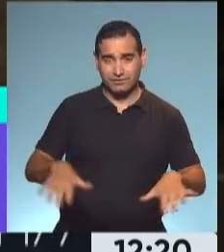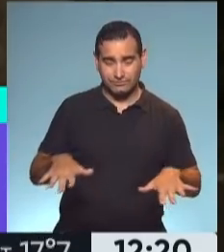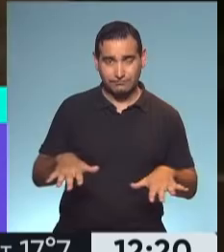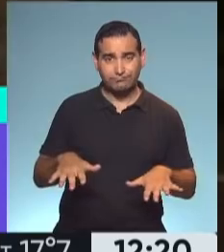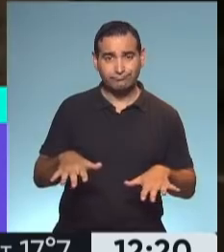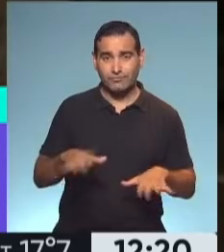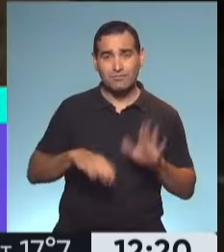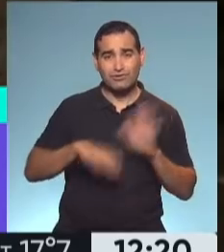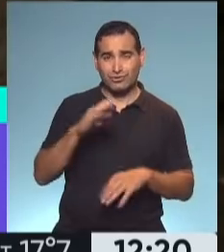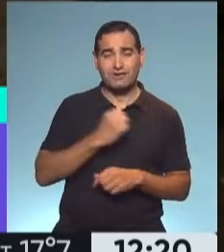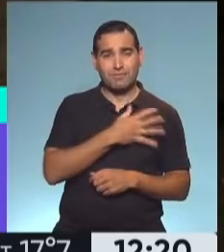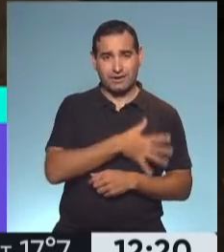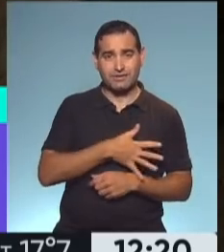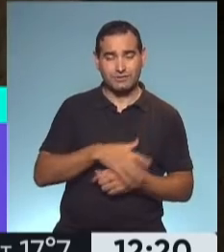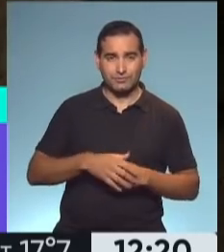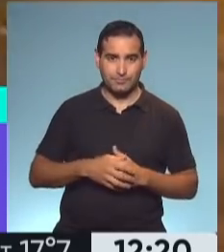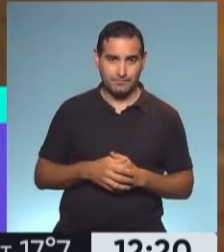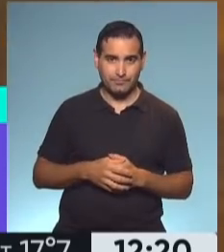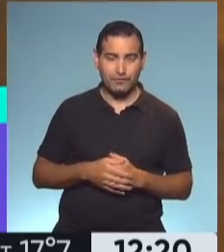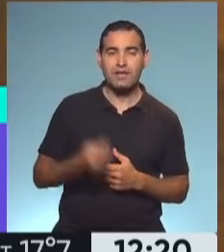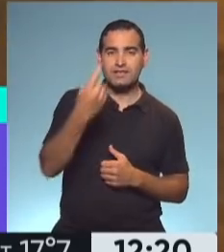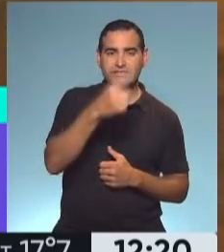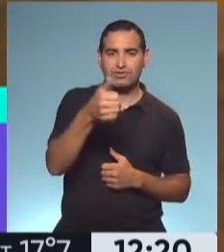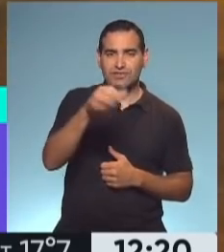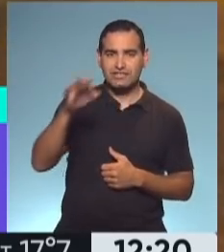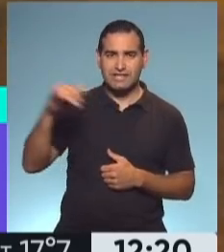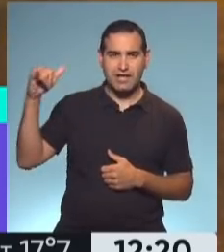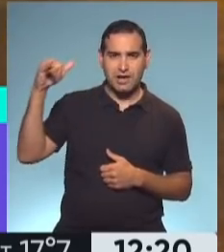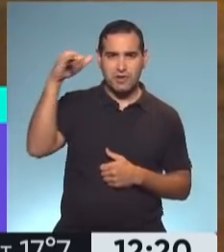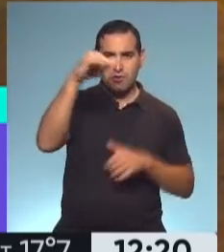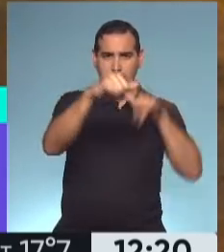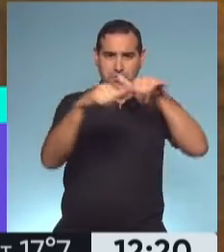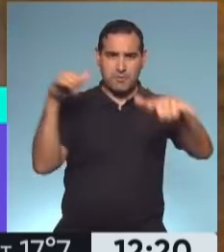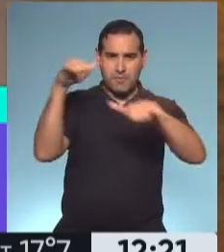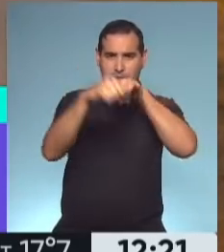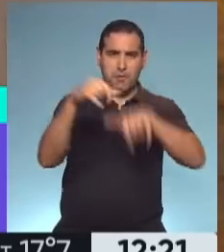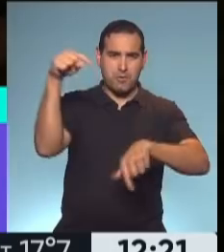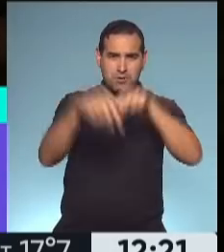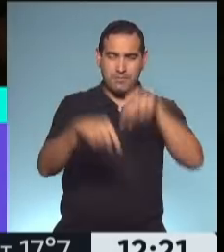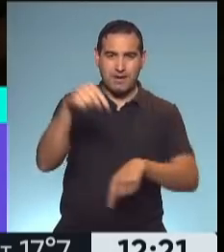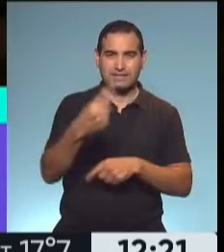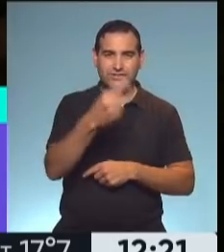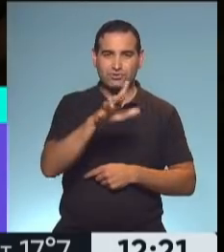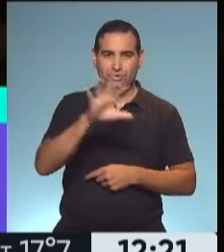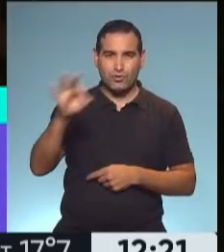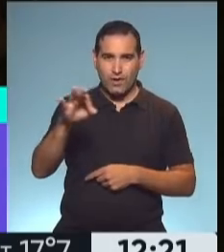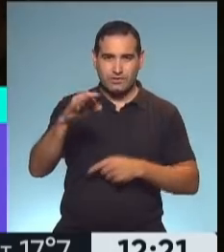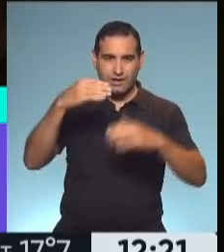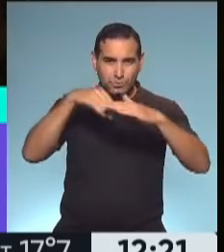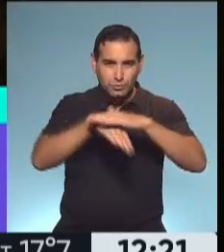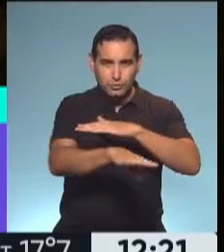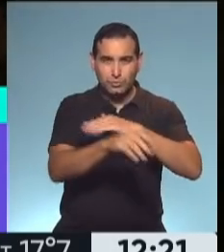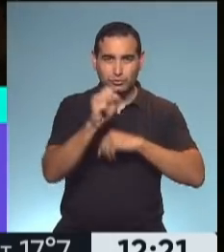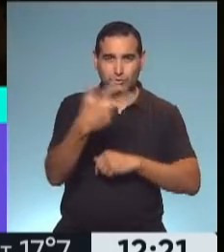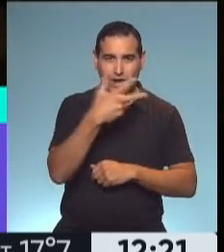mayoría palestinos. Más de 160 aviones de combate de la Fuerza Aérea atacaron unos 150 túneles militares de